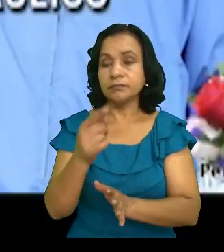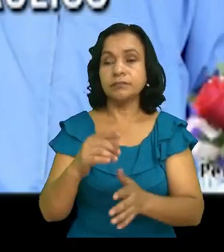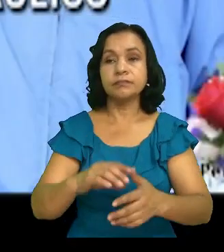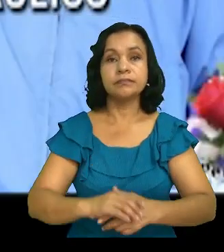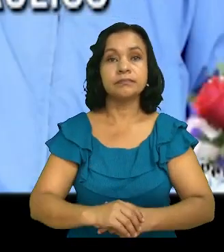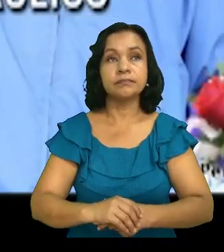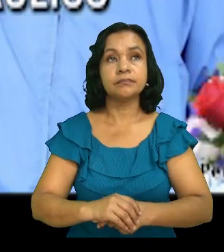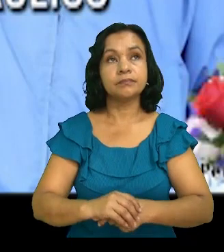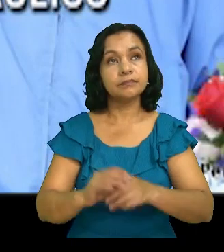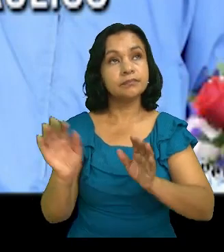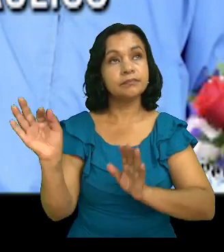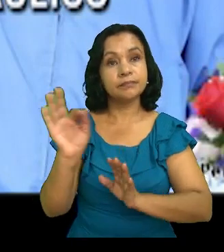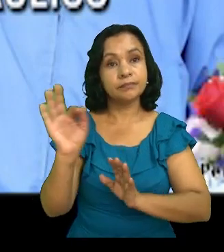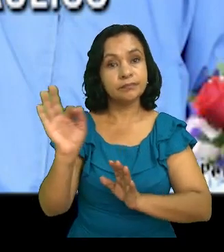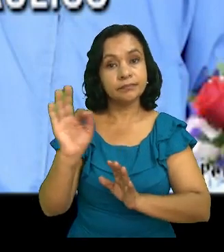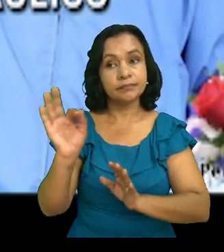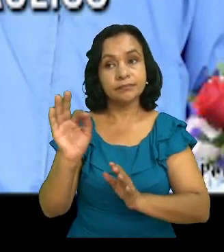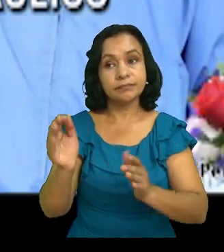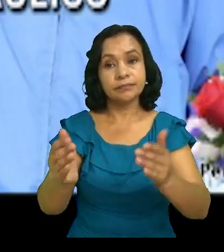De tal manera que